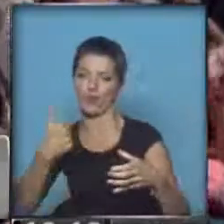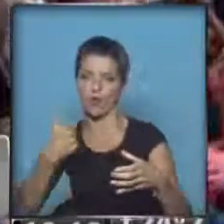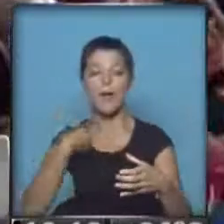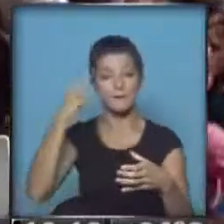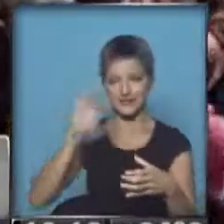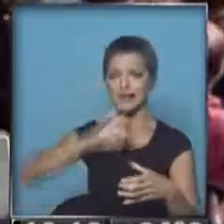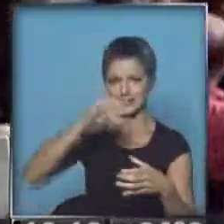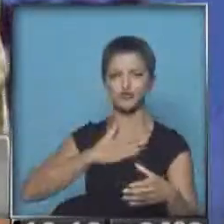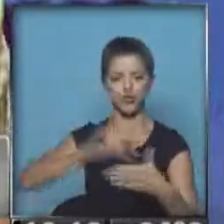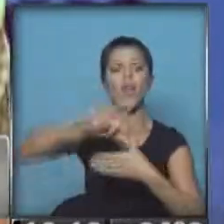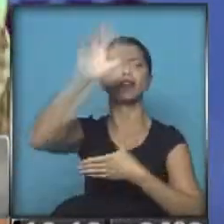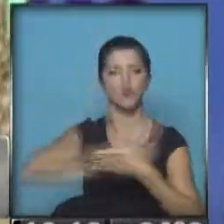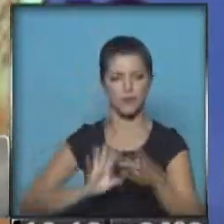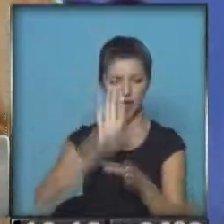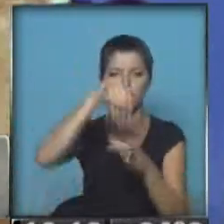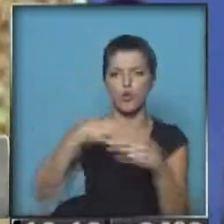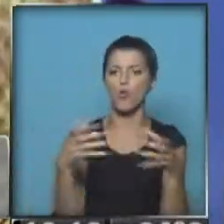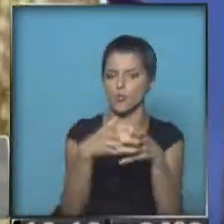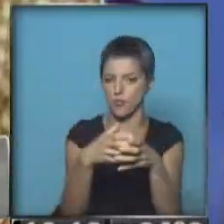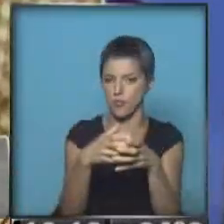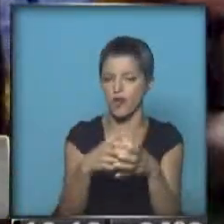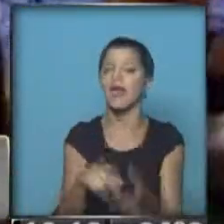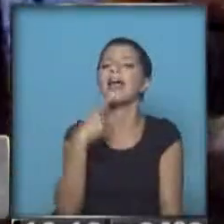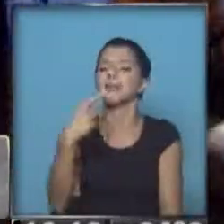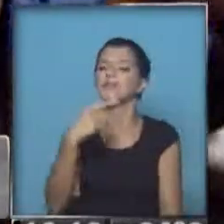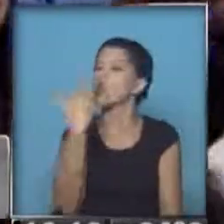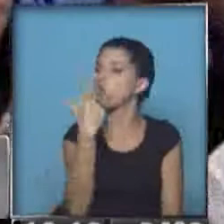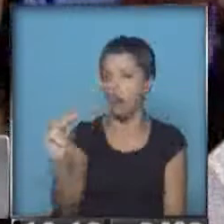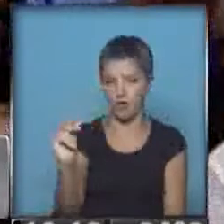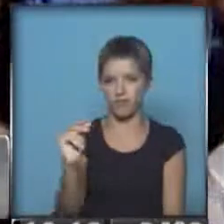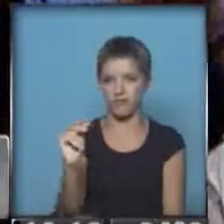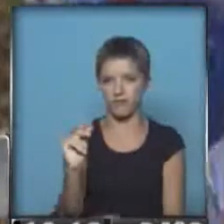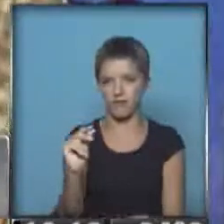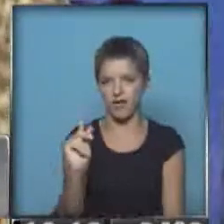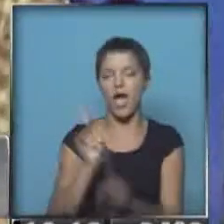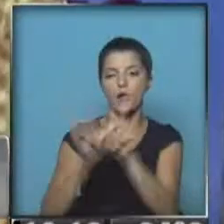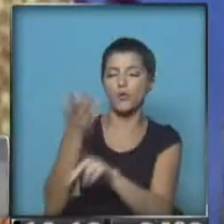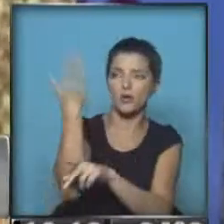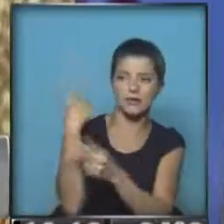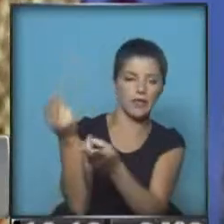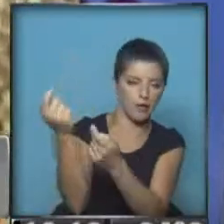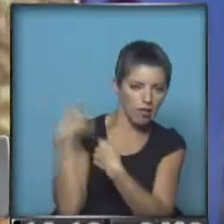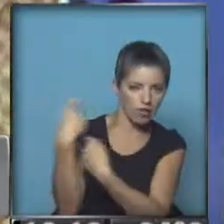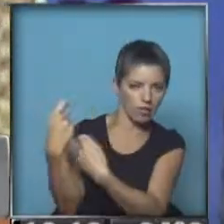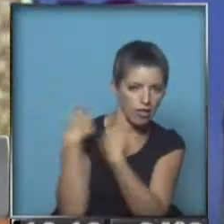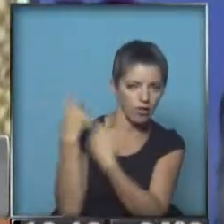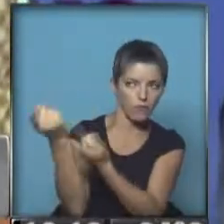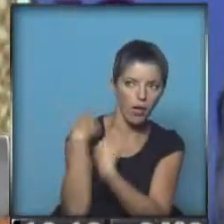como latinoamericano, el atreverse a decirle que no a los que te pisaron la cabeza toda la